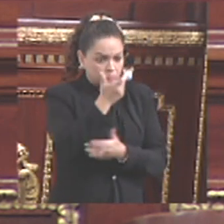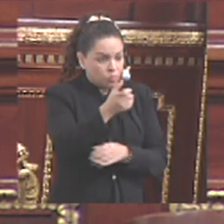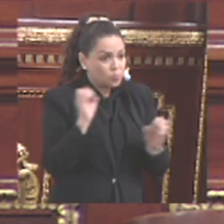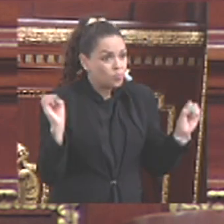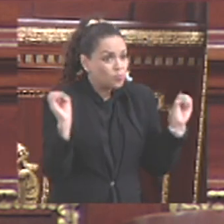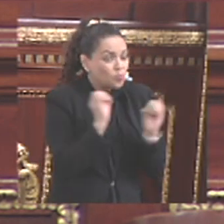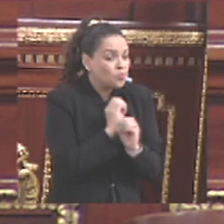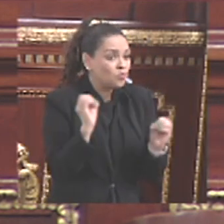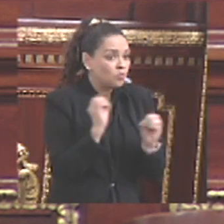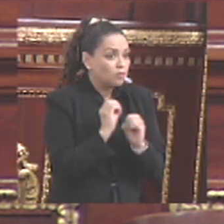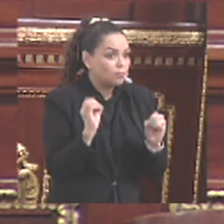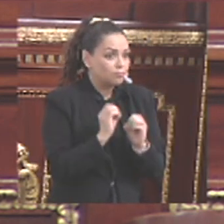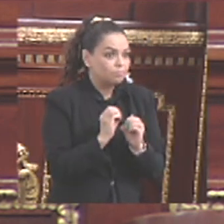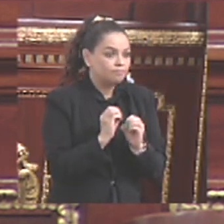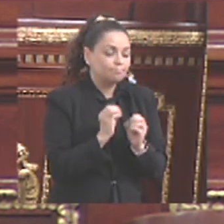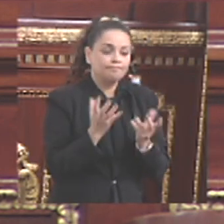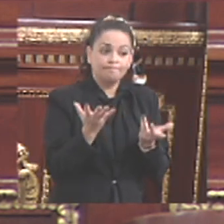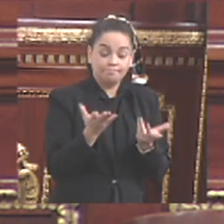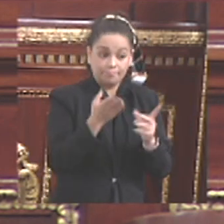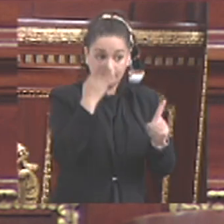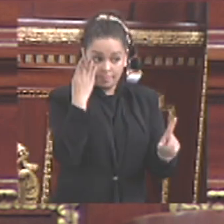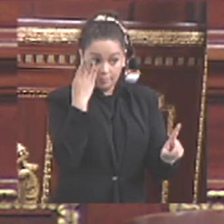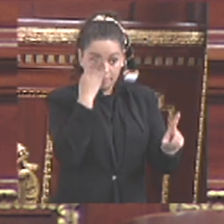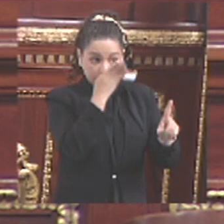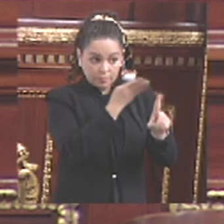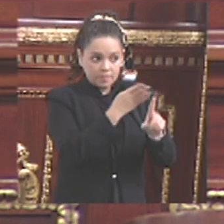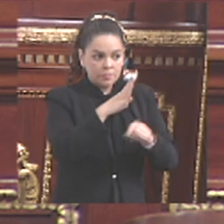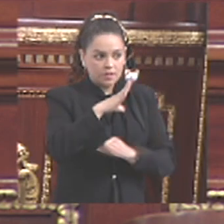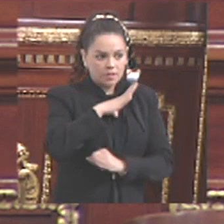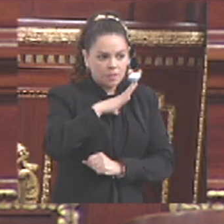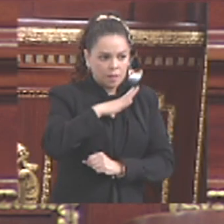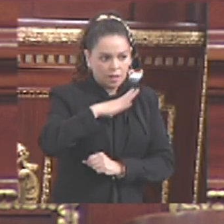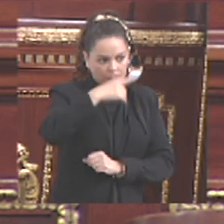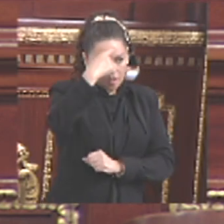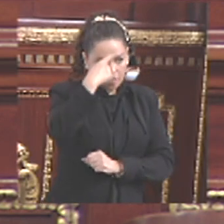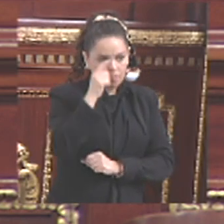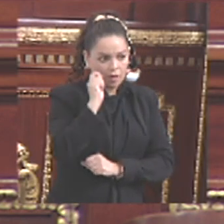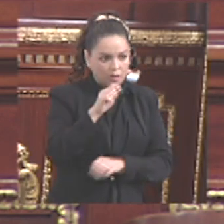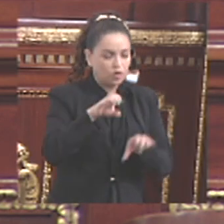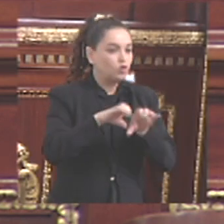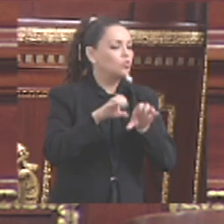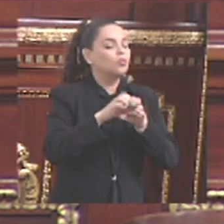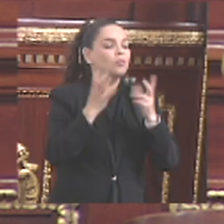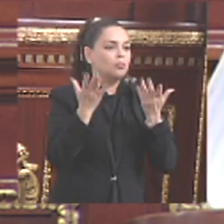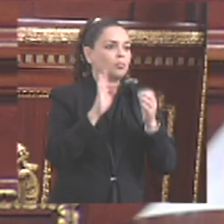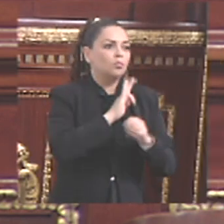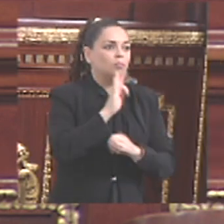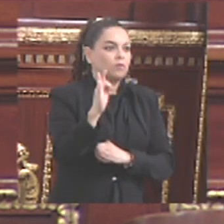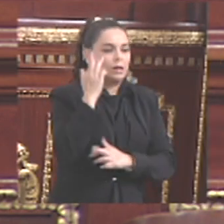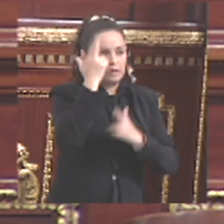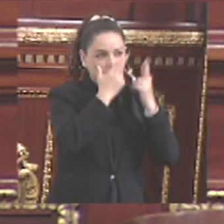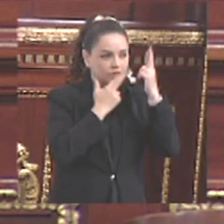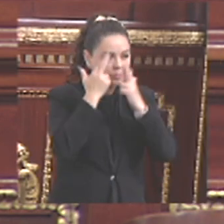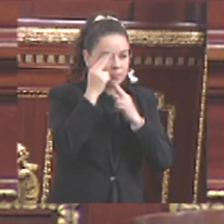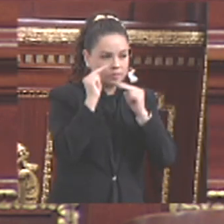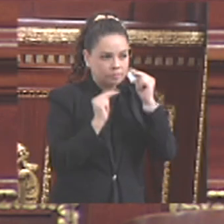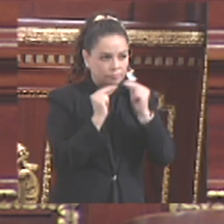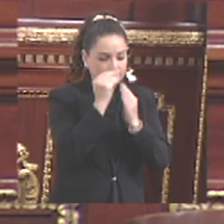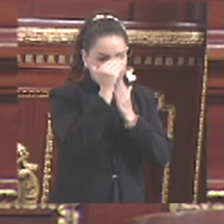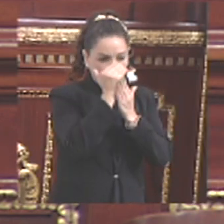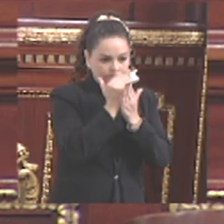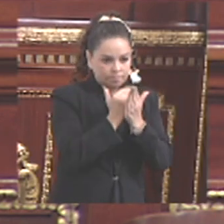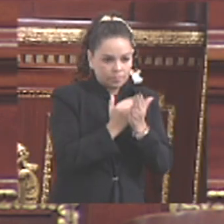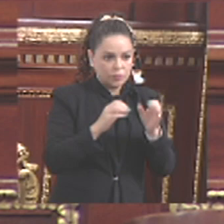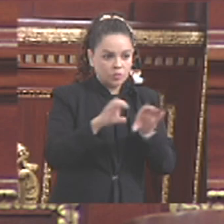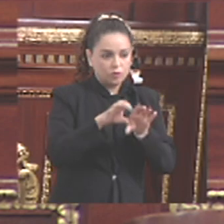¿Existen metas estratégicas e indicadores para medir el cumplimiento de los objetivos y planes programados?